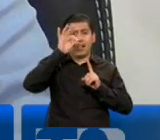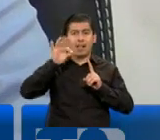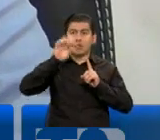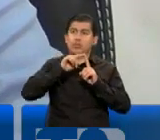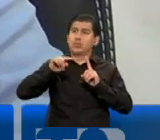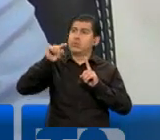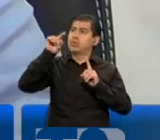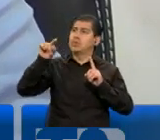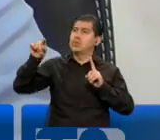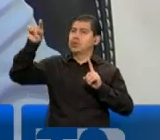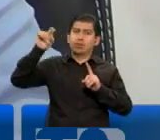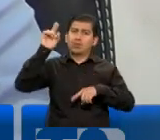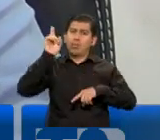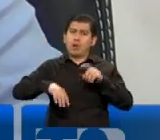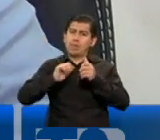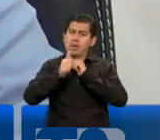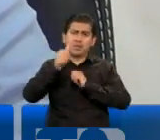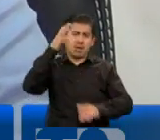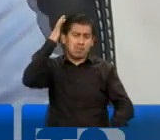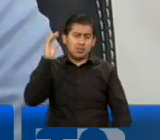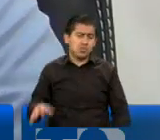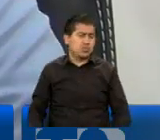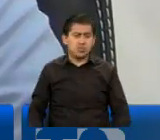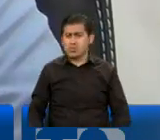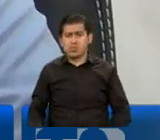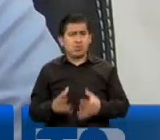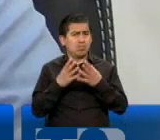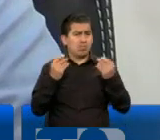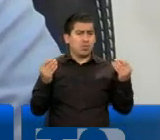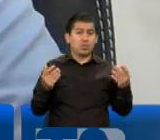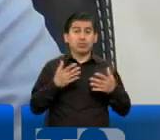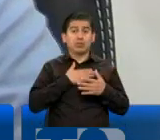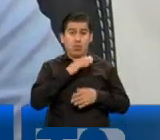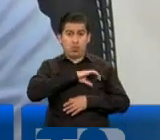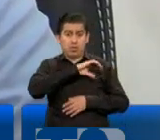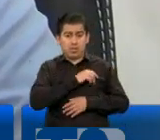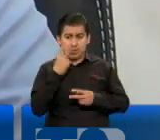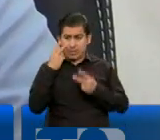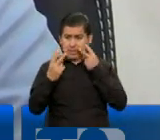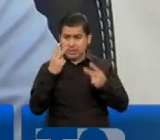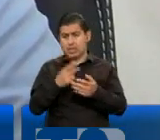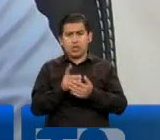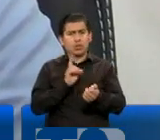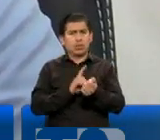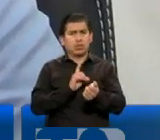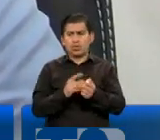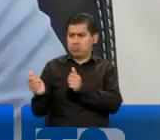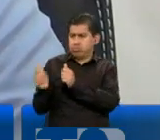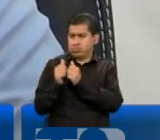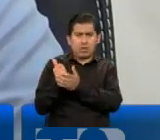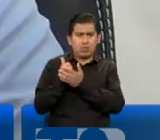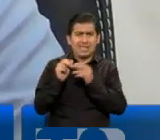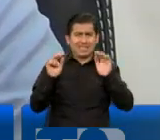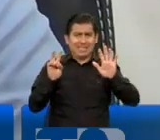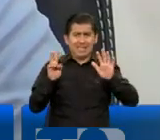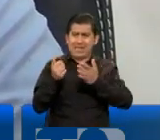tanto el contagio ha aumentado en una gran cantidad la alcaldía conjuntamente con el patronato con médicos voluntarios siete